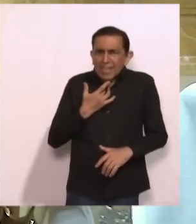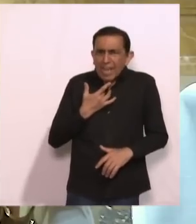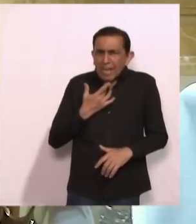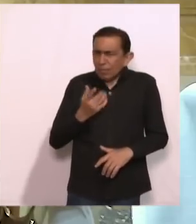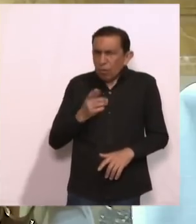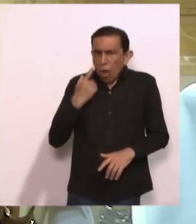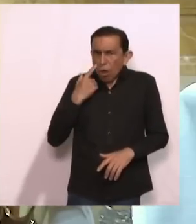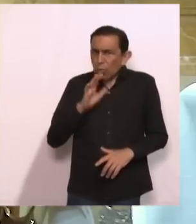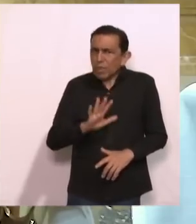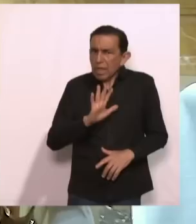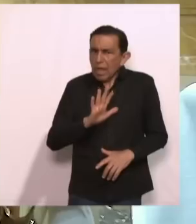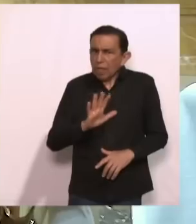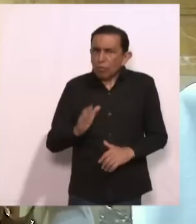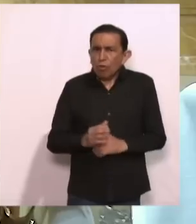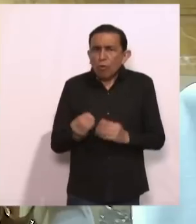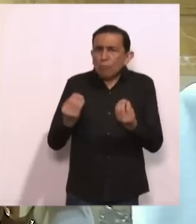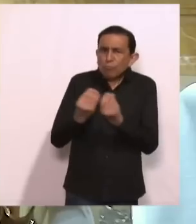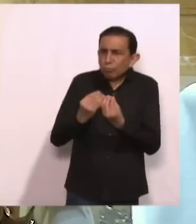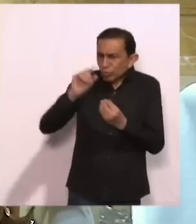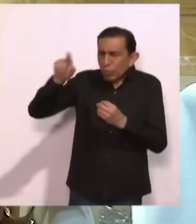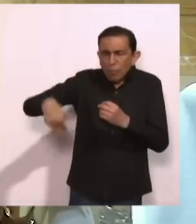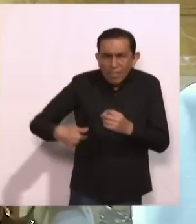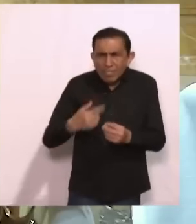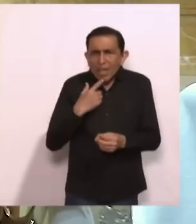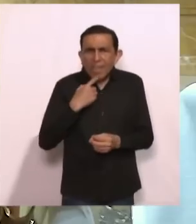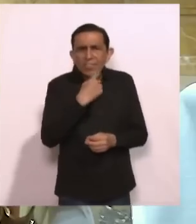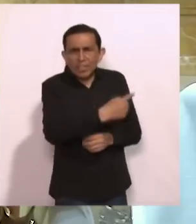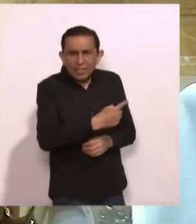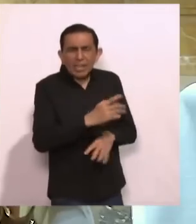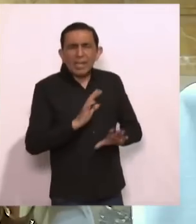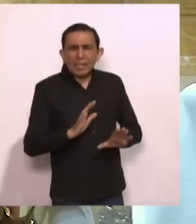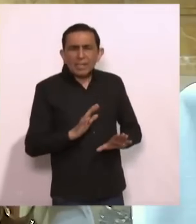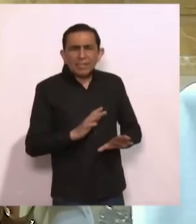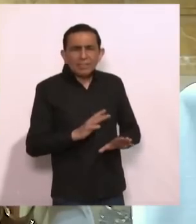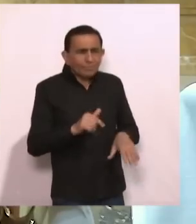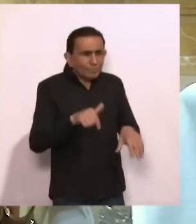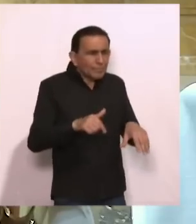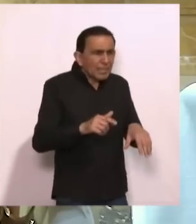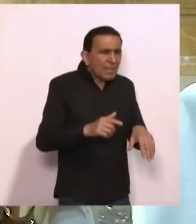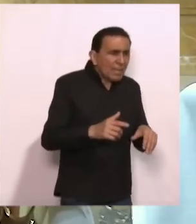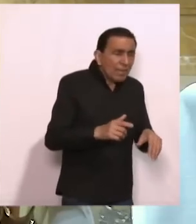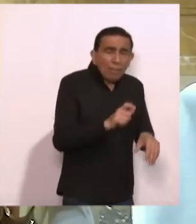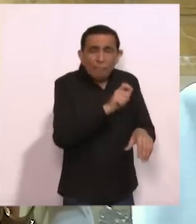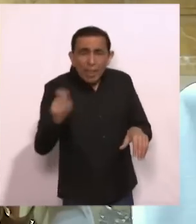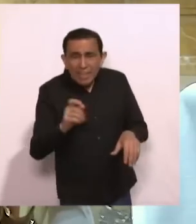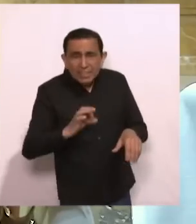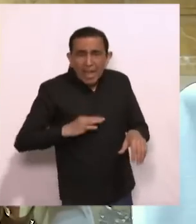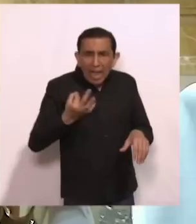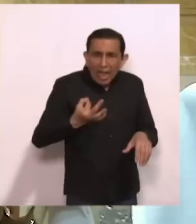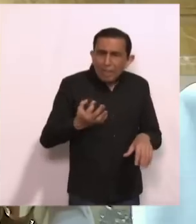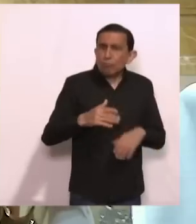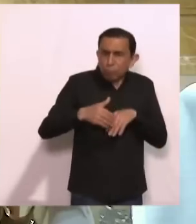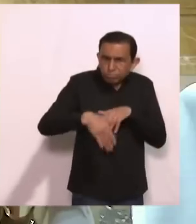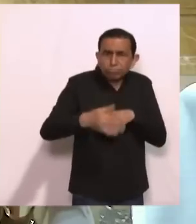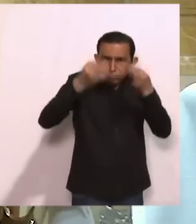confundir. Muchos vendrán y dirán: es tal día, tal año, cuando sucederán estas